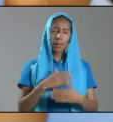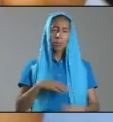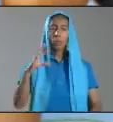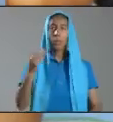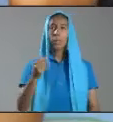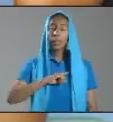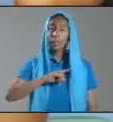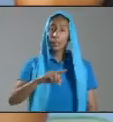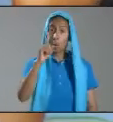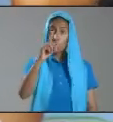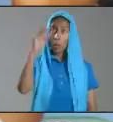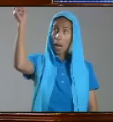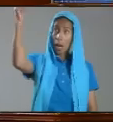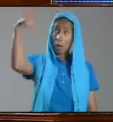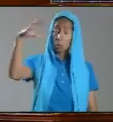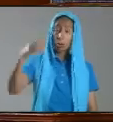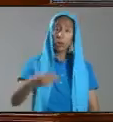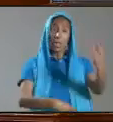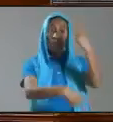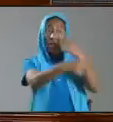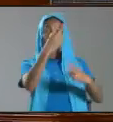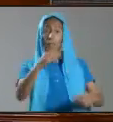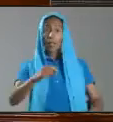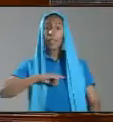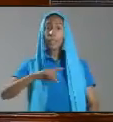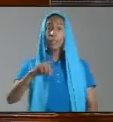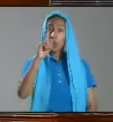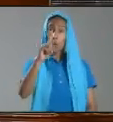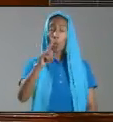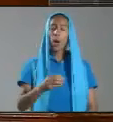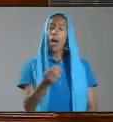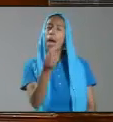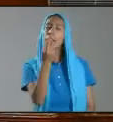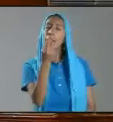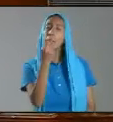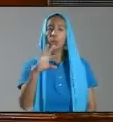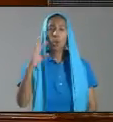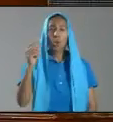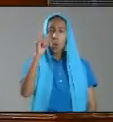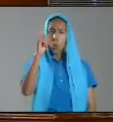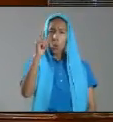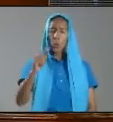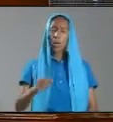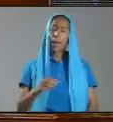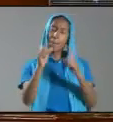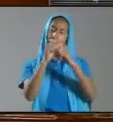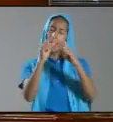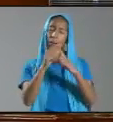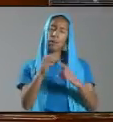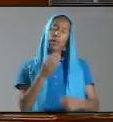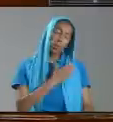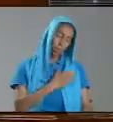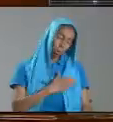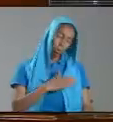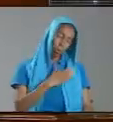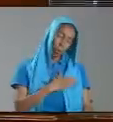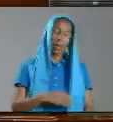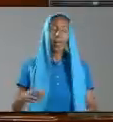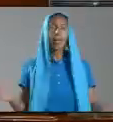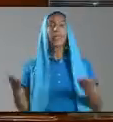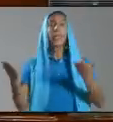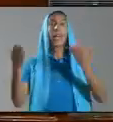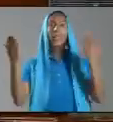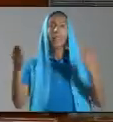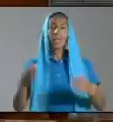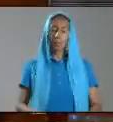caminar, también, Señor, venga a ser un alimento, una palabra que consuela, que exhorta, que redarguye, Señor,